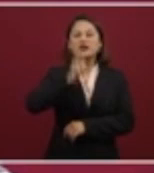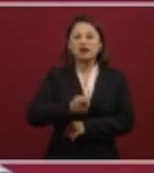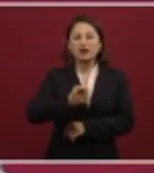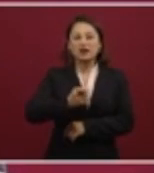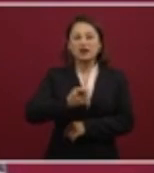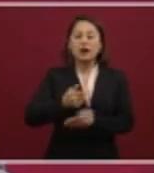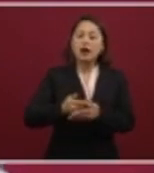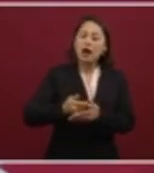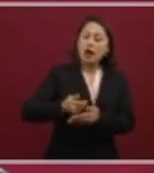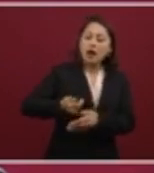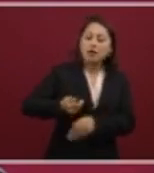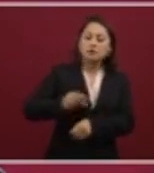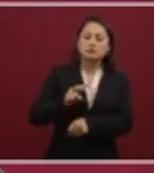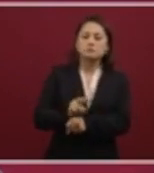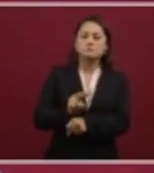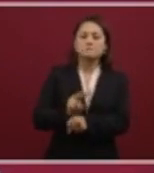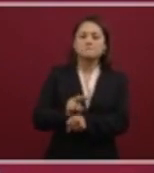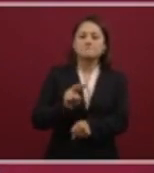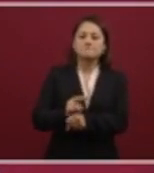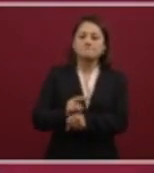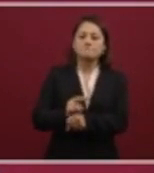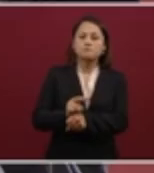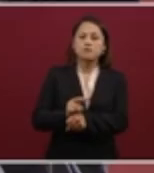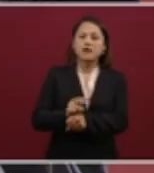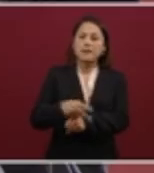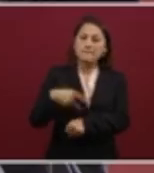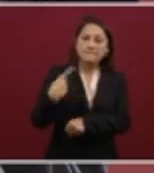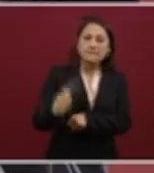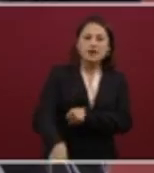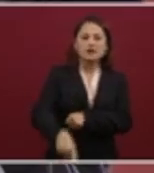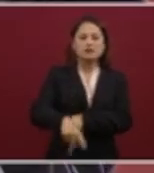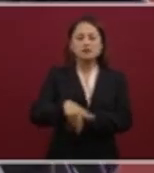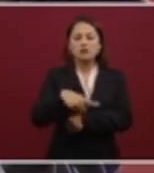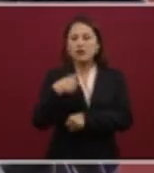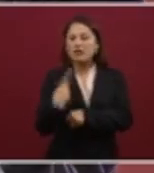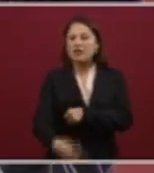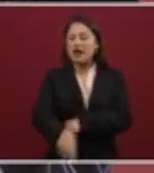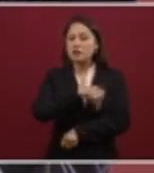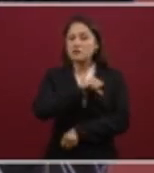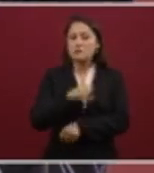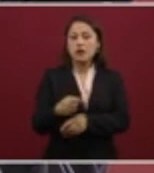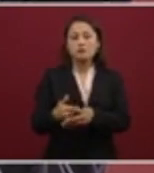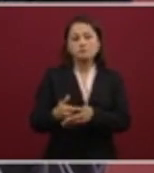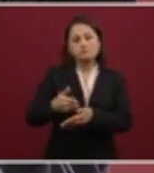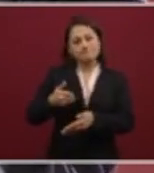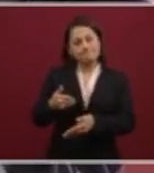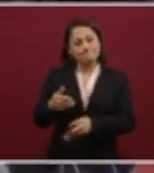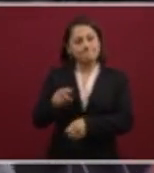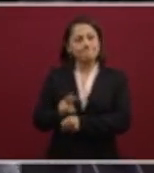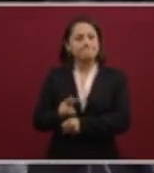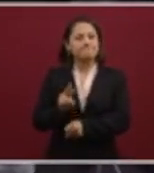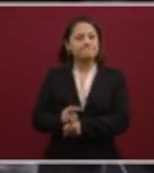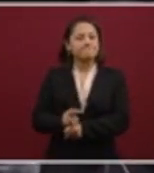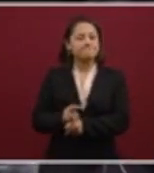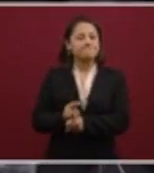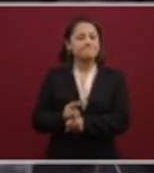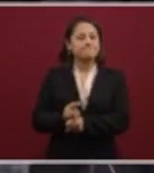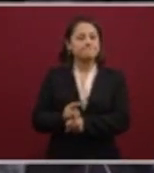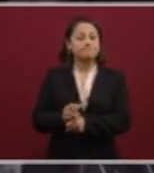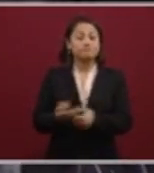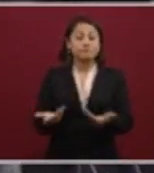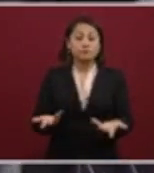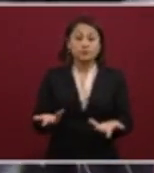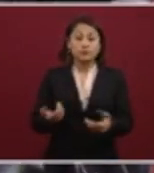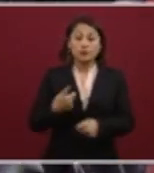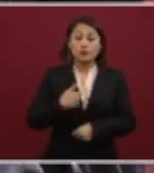prevenir delitos y que el compromiso